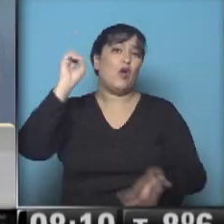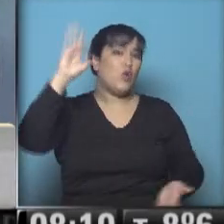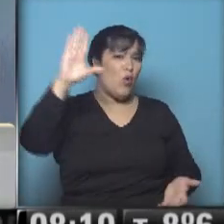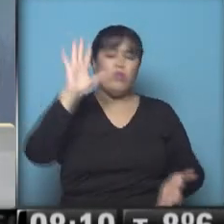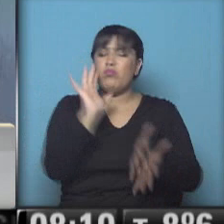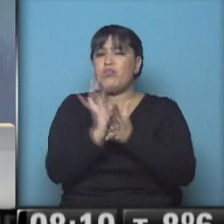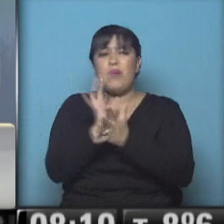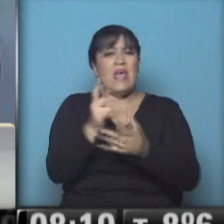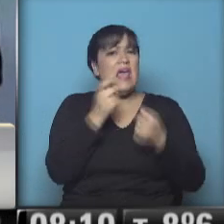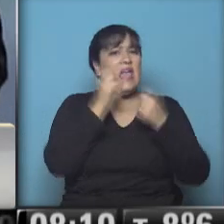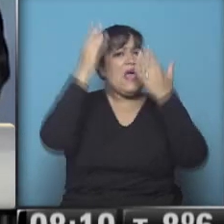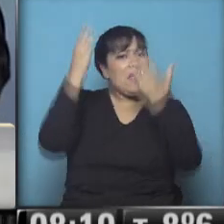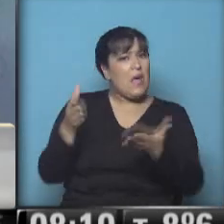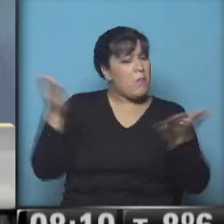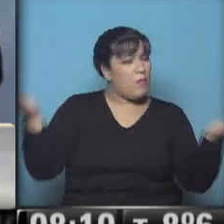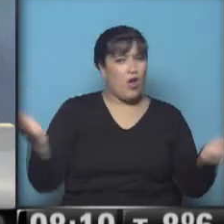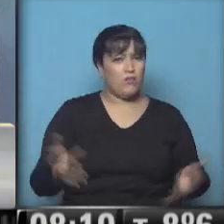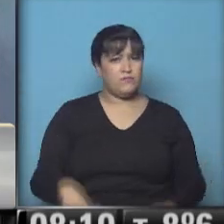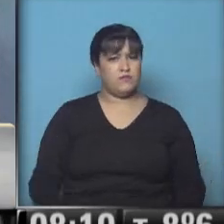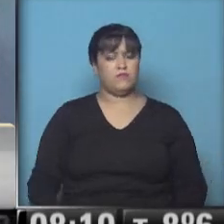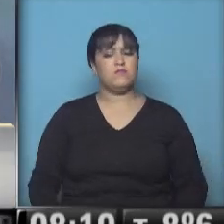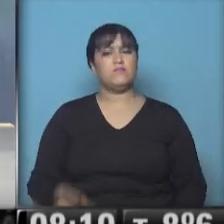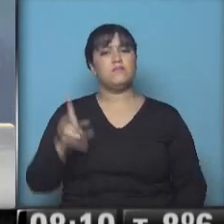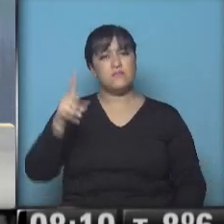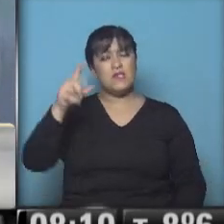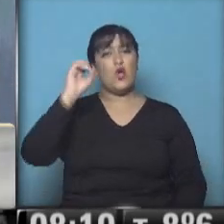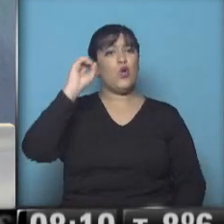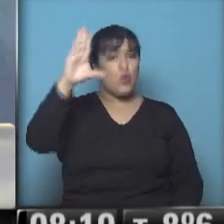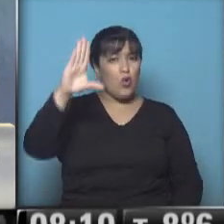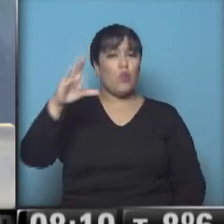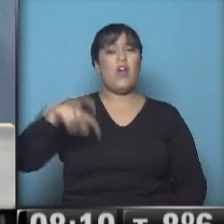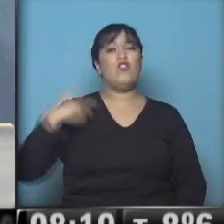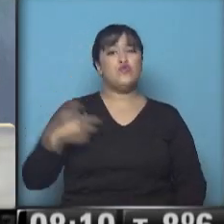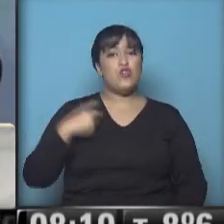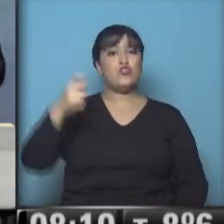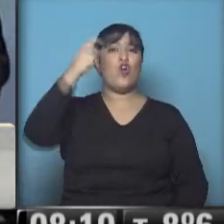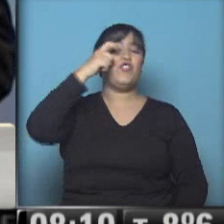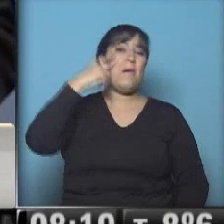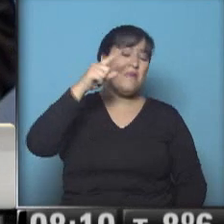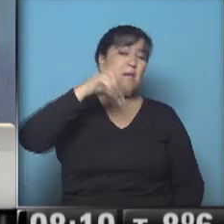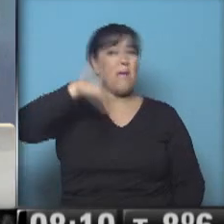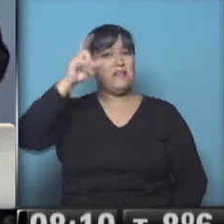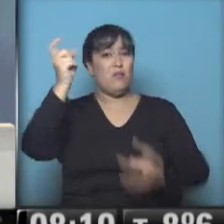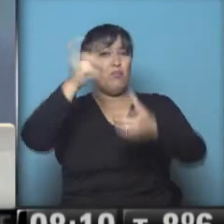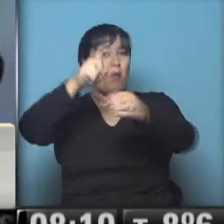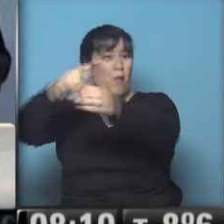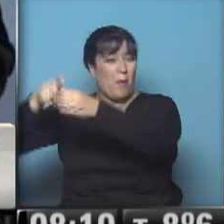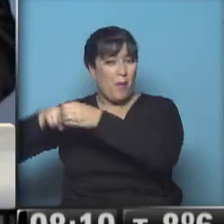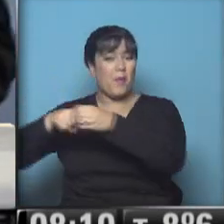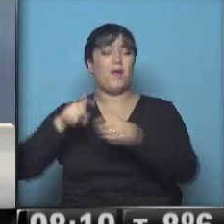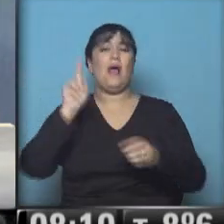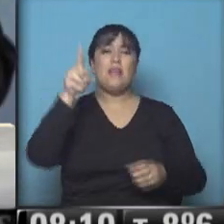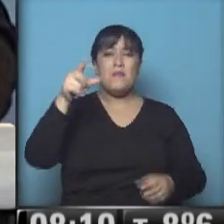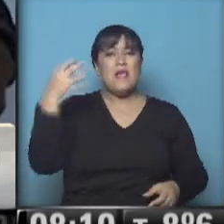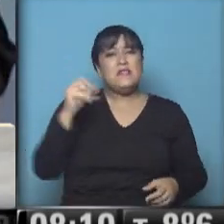ejemplo para el Norte del país Una institución que tiene hoy más de 10,000 socios que tiene la particularidad de que